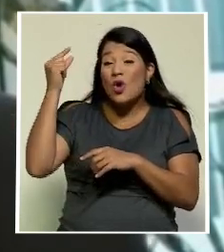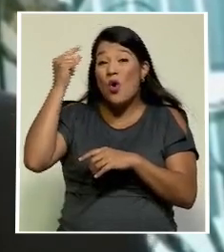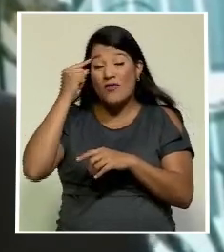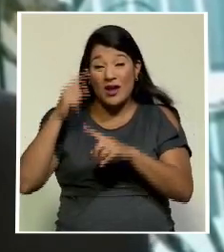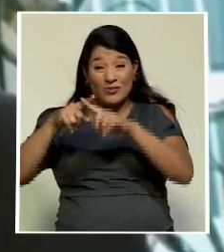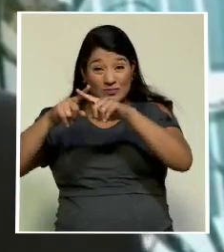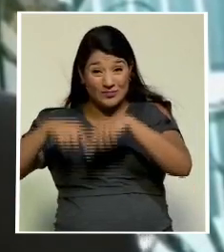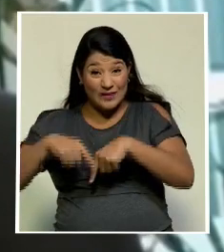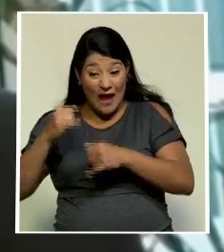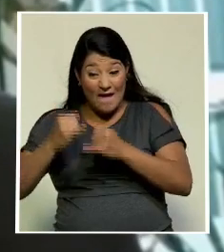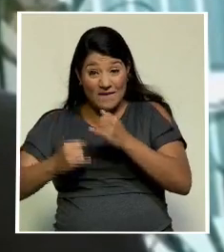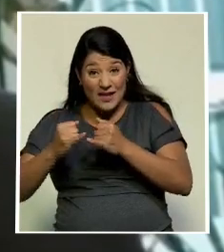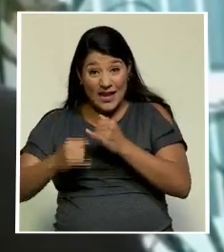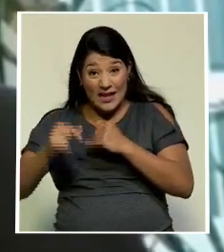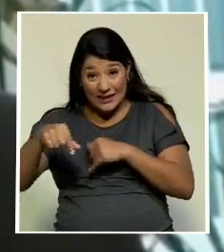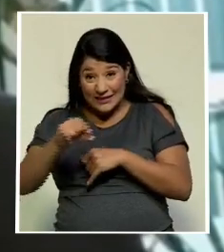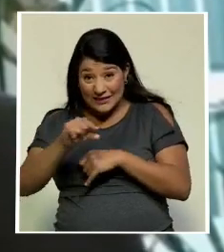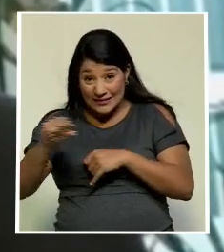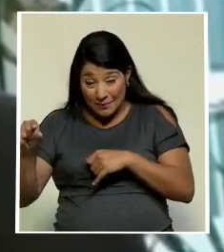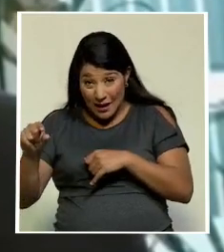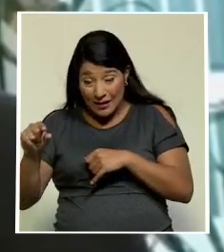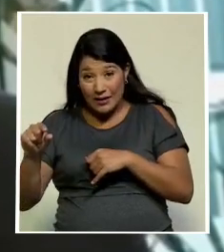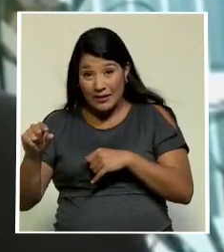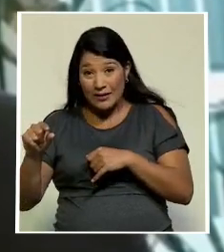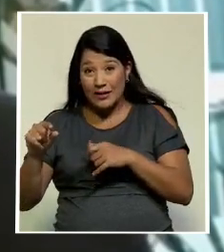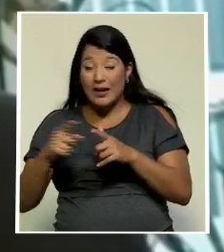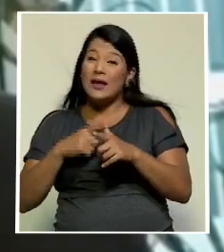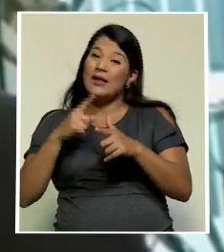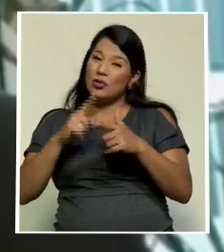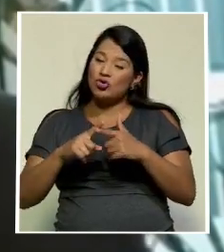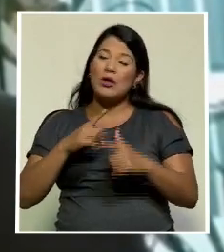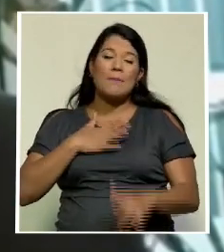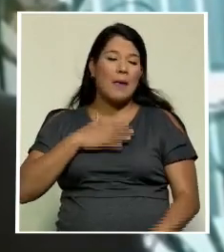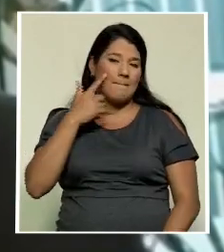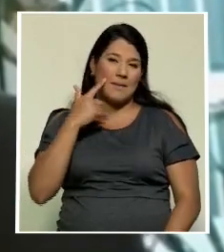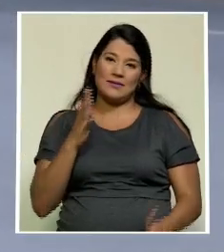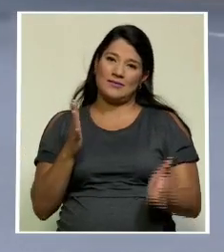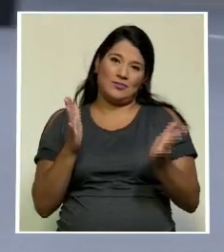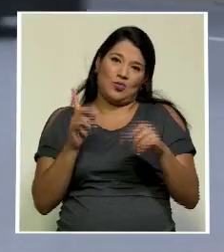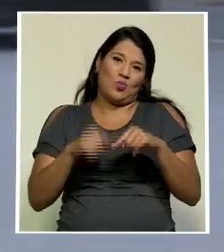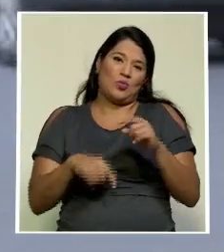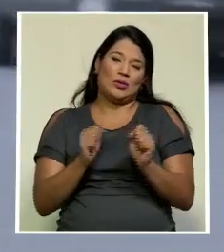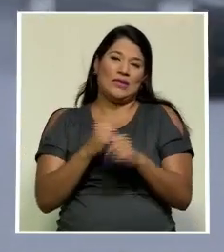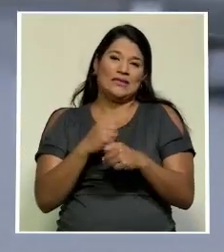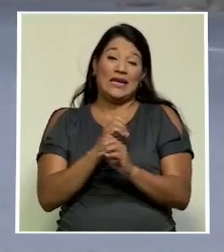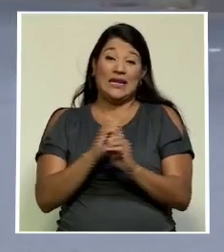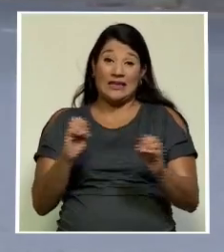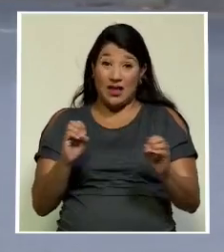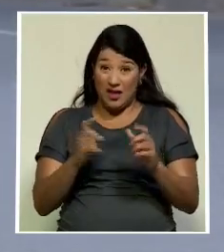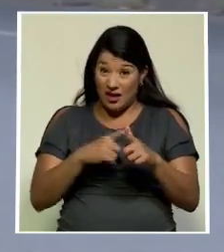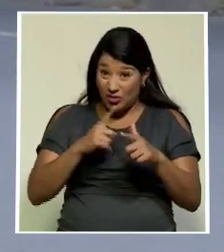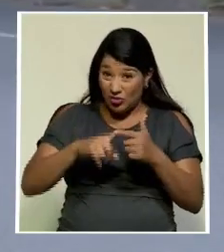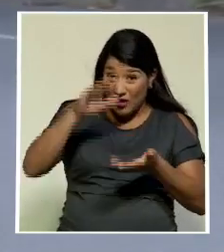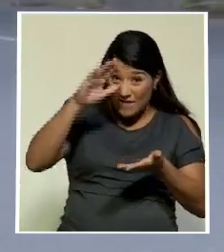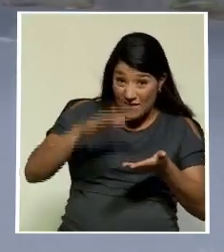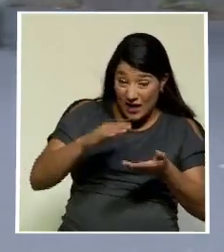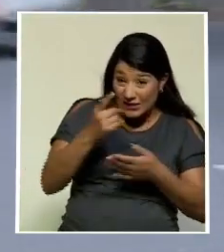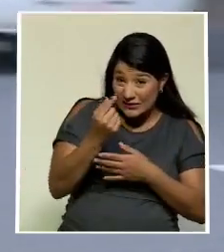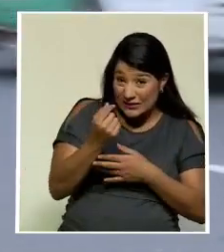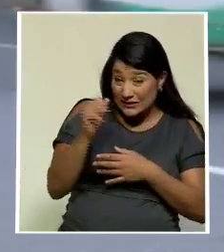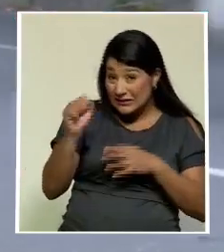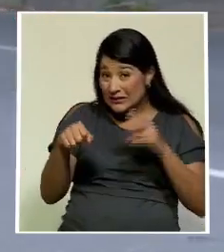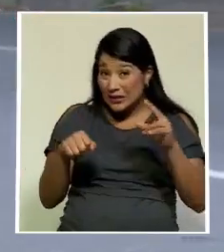finales de esta semana y después no lo convoca, ahí sí me parece que no va a haber nada que hacer. ¿Se dará o no la rebaja del marchamo? Es